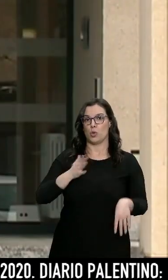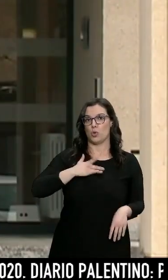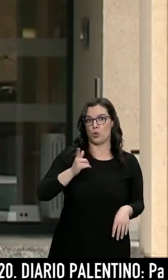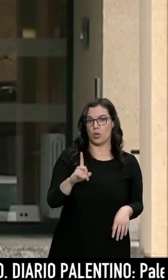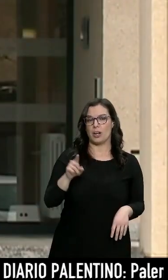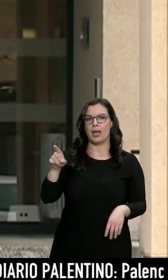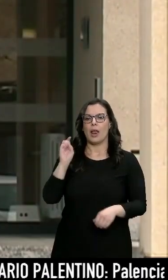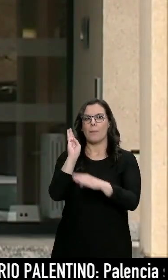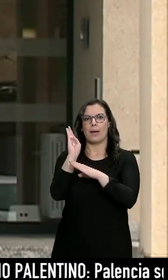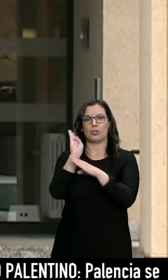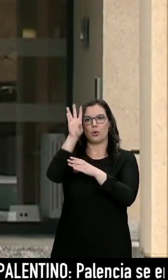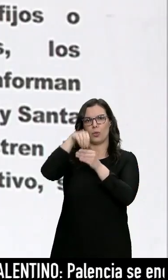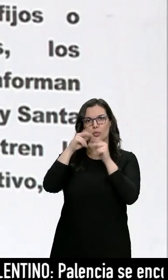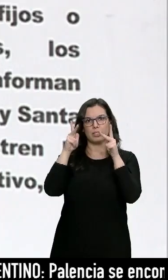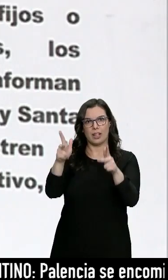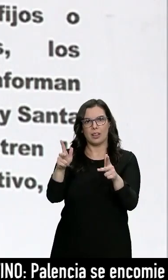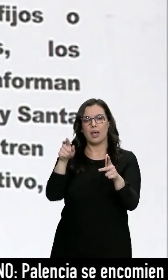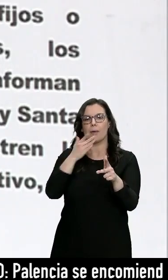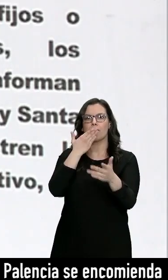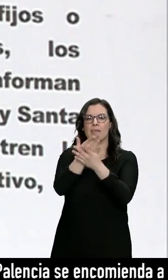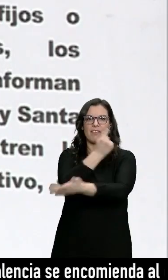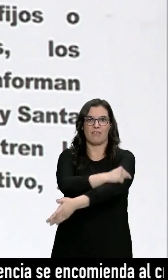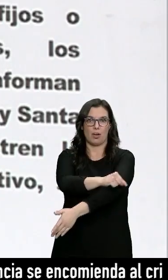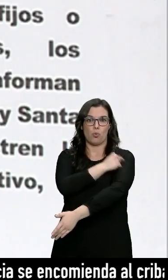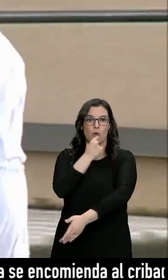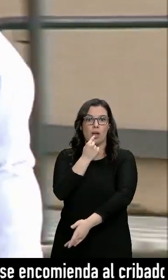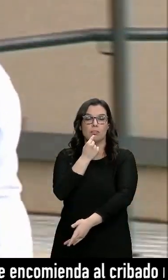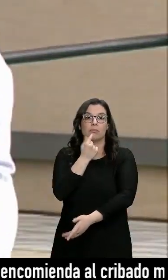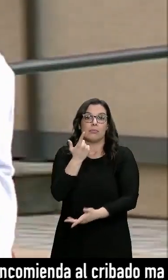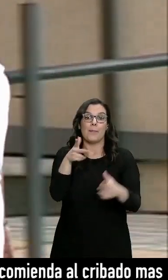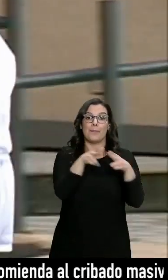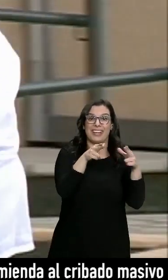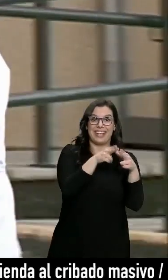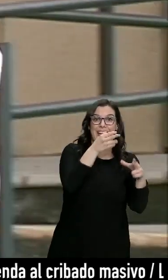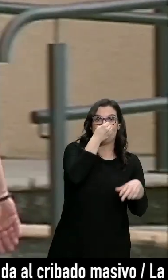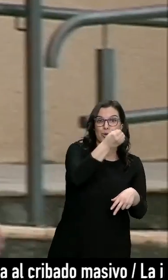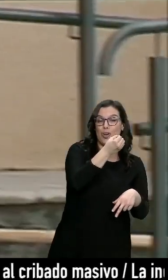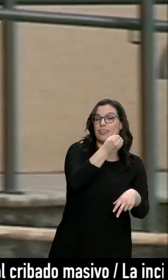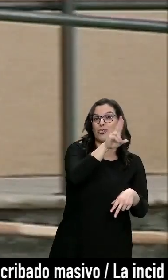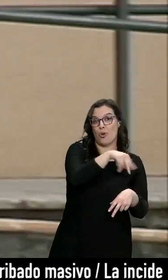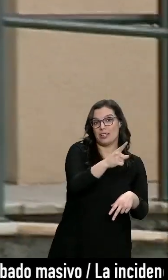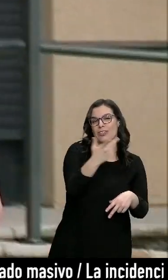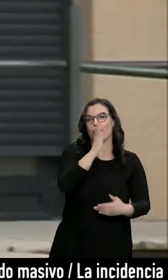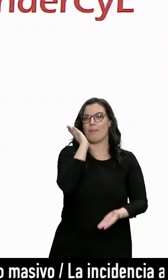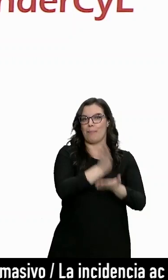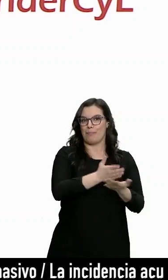Como patrono de la residencia de la localidad, pidió vacunarse y como no es militante, el PSOE no puede expedientarle, aunque sí le dice que la